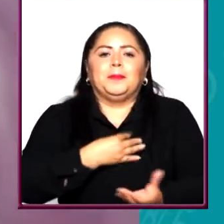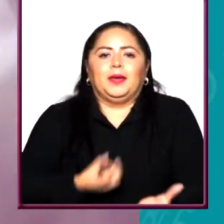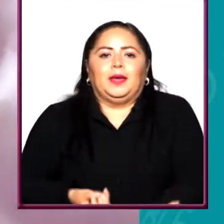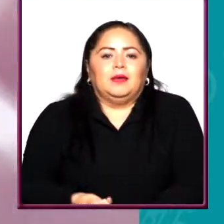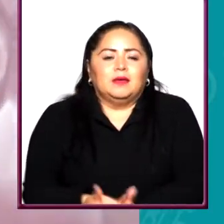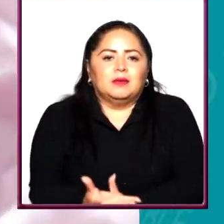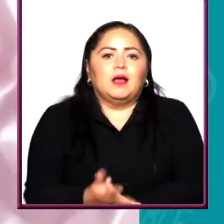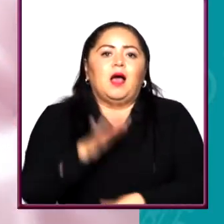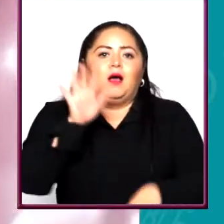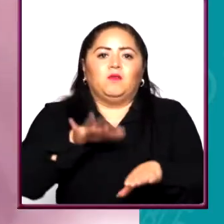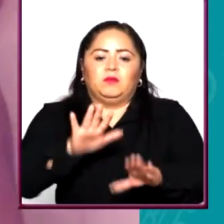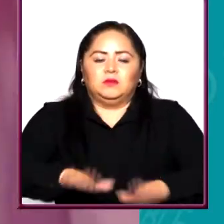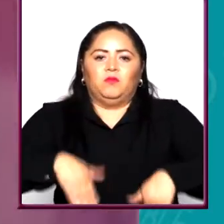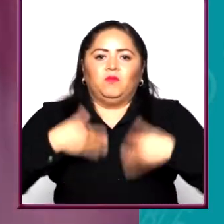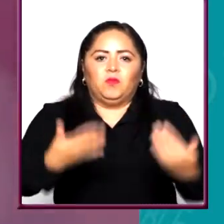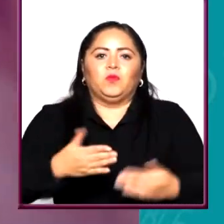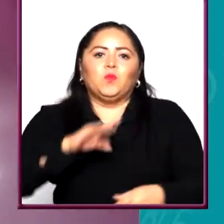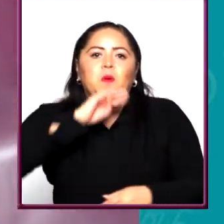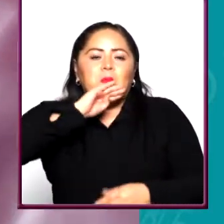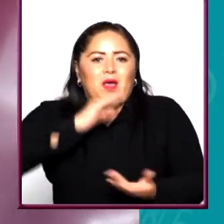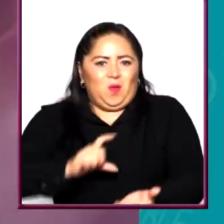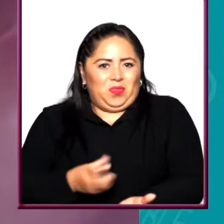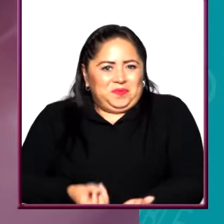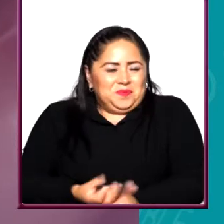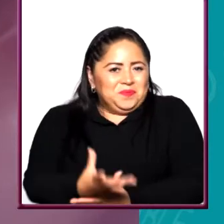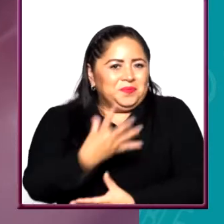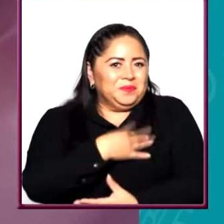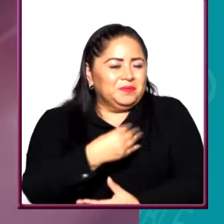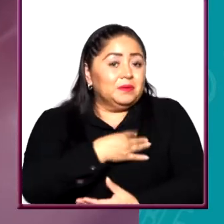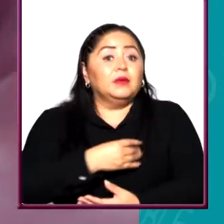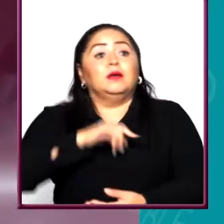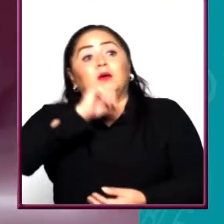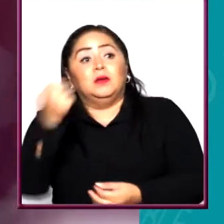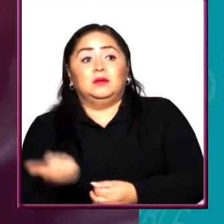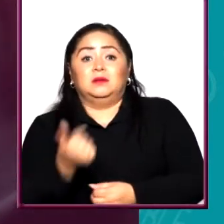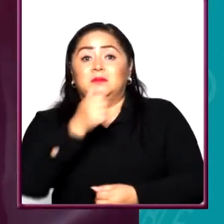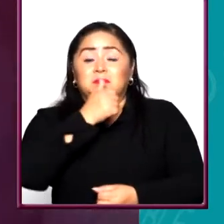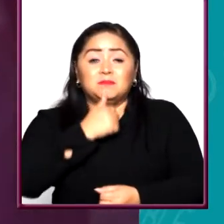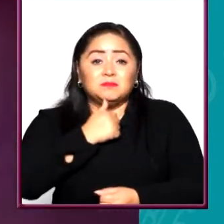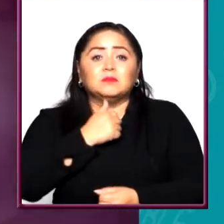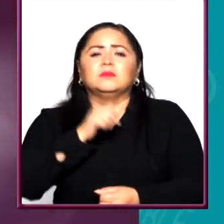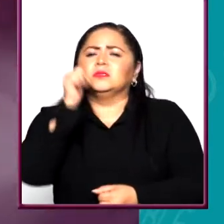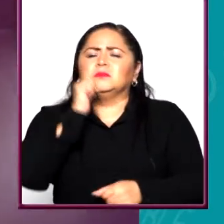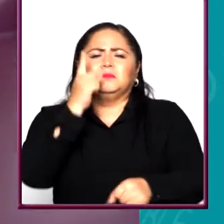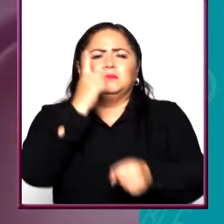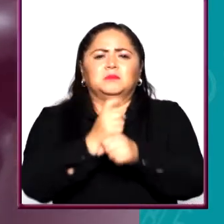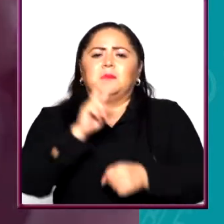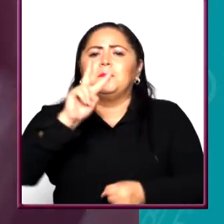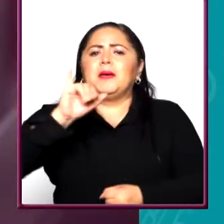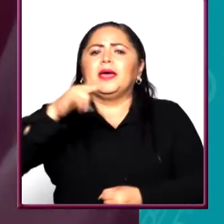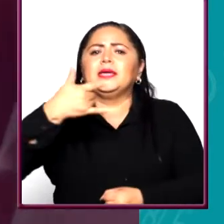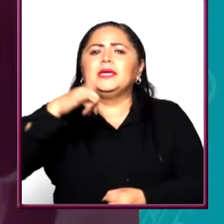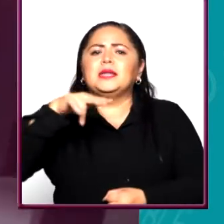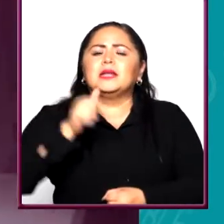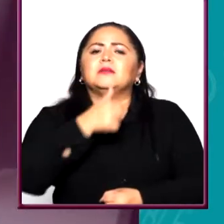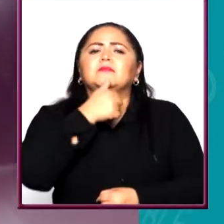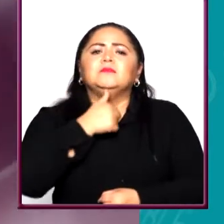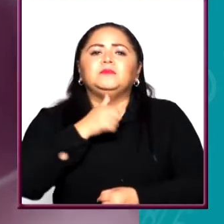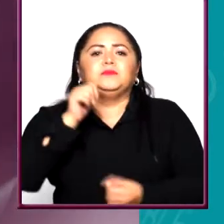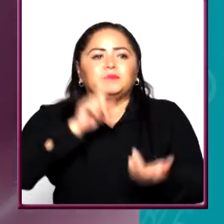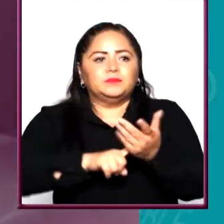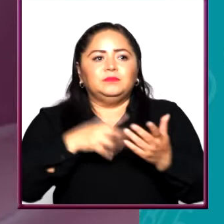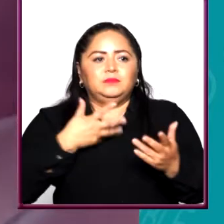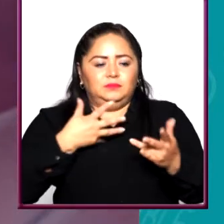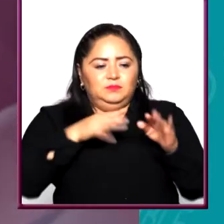del bebé desde el útero hacia el exterior del cuerpo de la madre. En el canal vaginal, comúnmente llamado vagina,